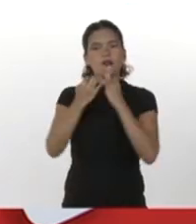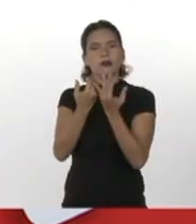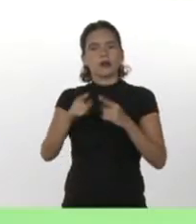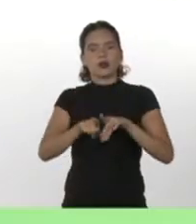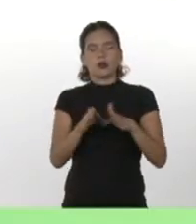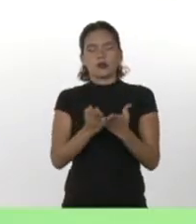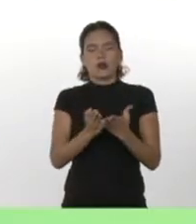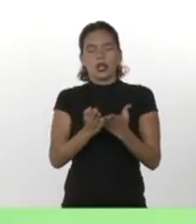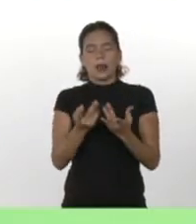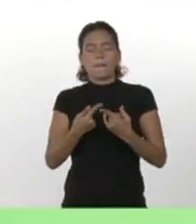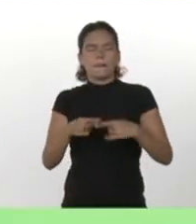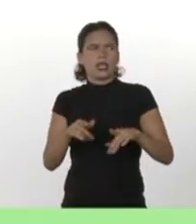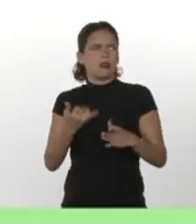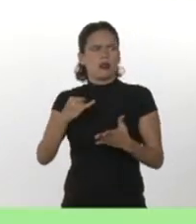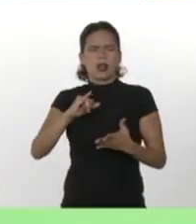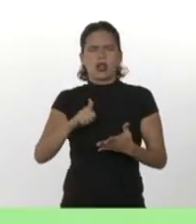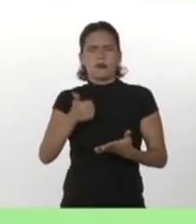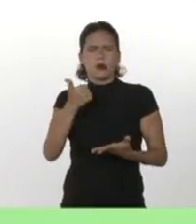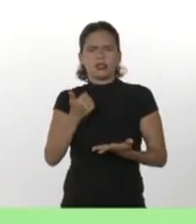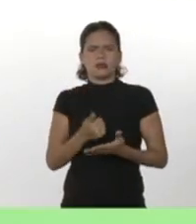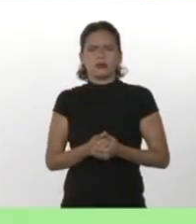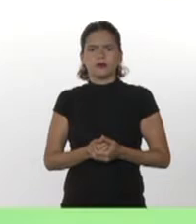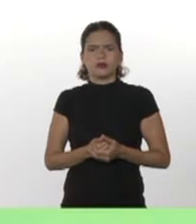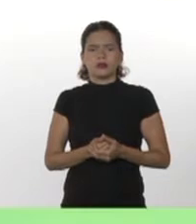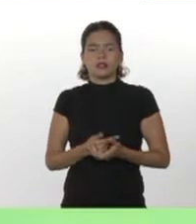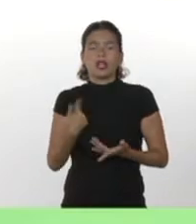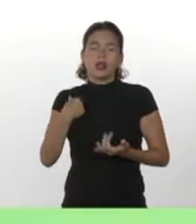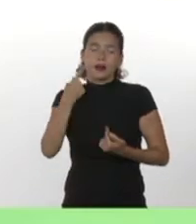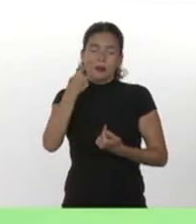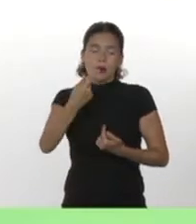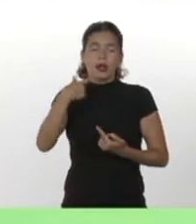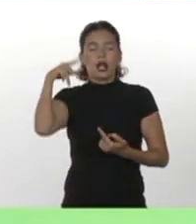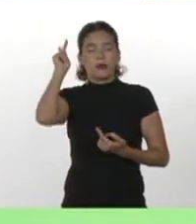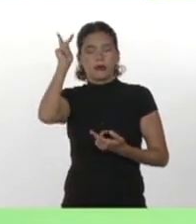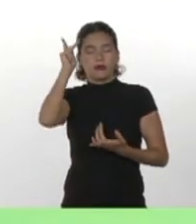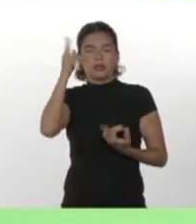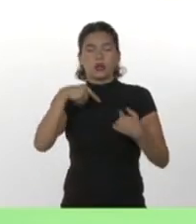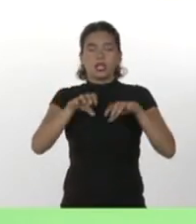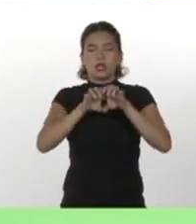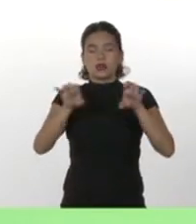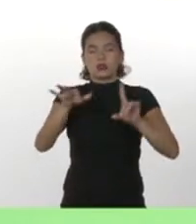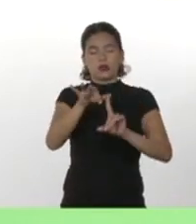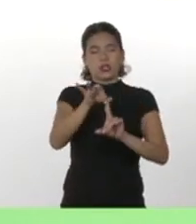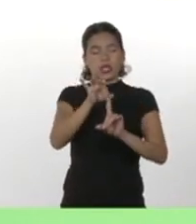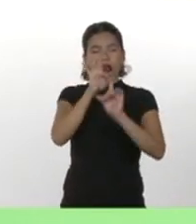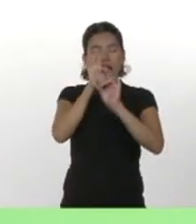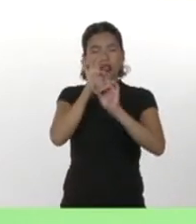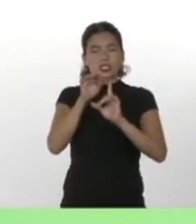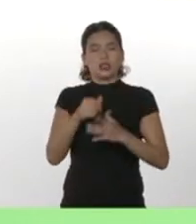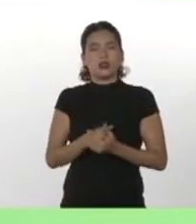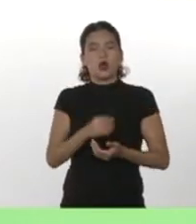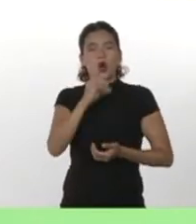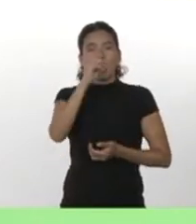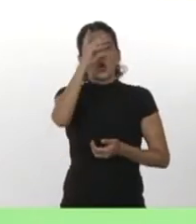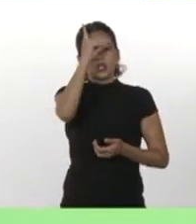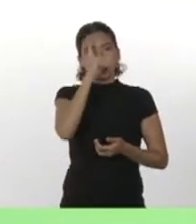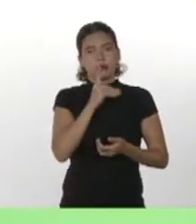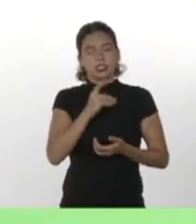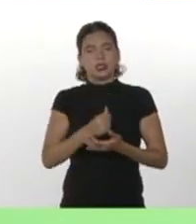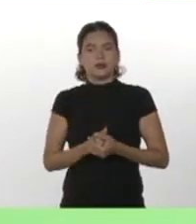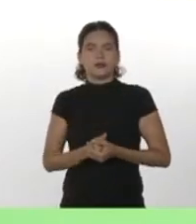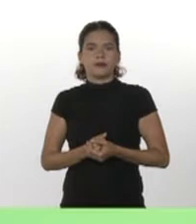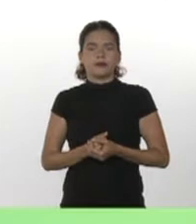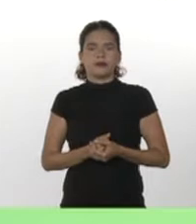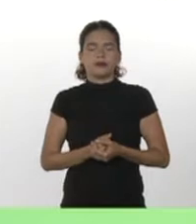Escuela. Pero Guillermo, debemos continuar. Y ahora es el turno de las docentes de la modalidad con necesidades educativas especiales